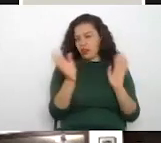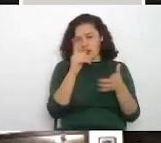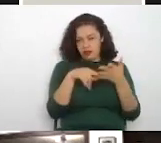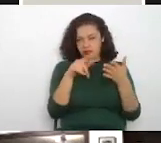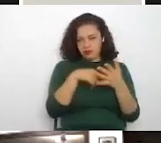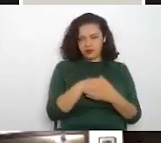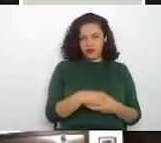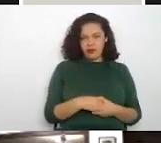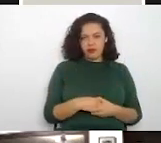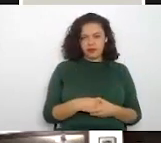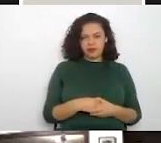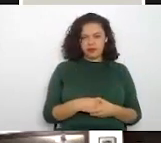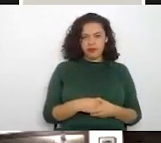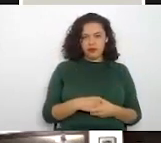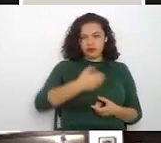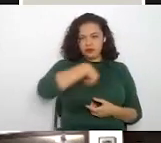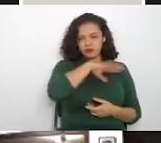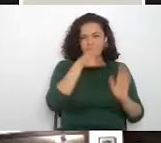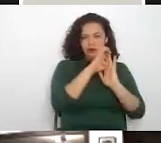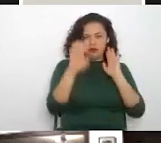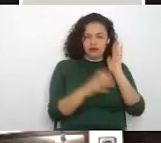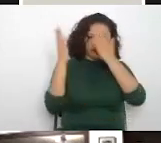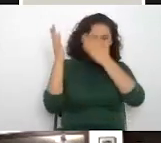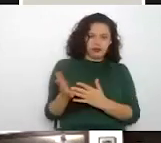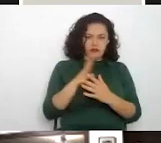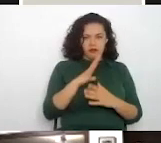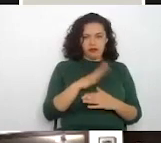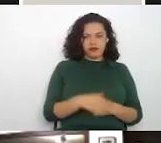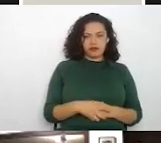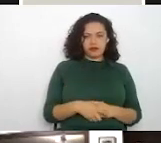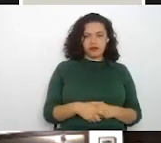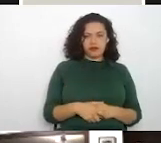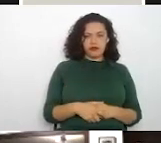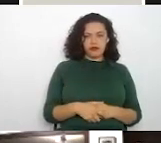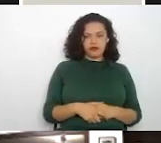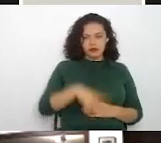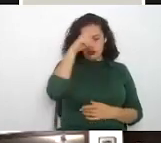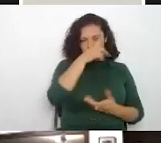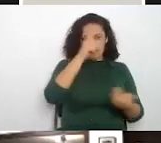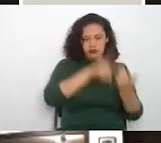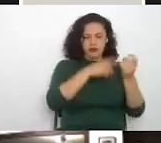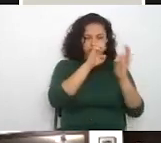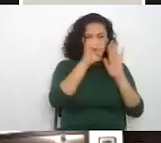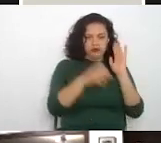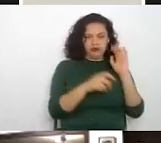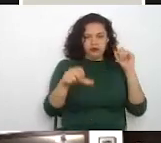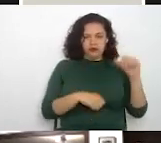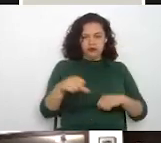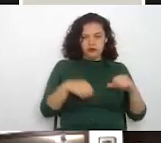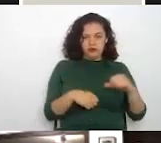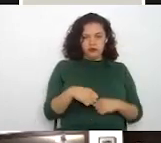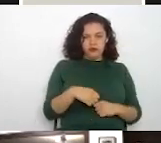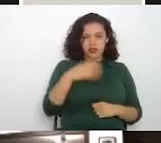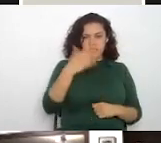tenemos un ejemplo, ¿no? Dentro de ese ejemplo, a lo mejor la actividad 10